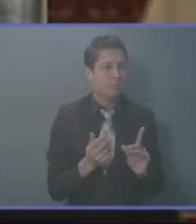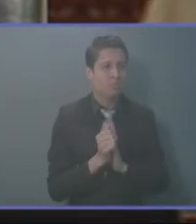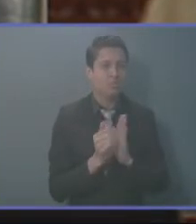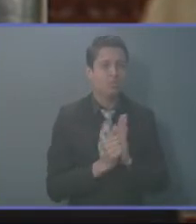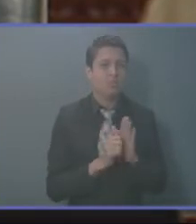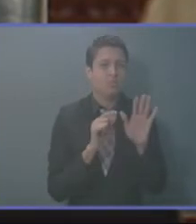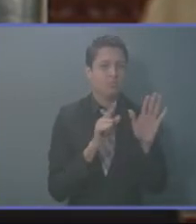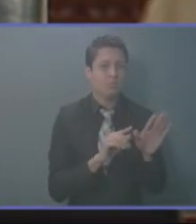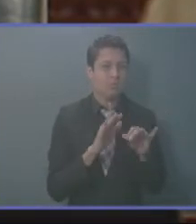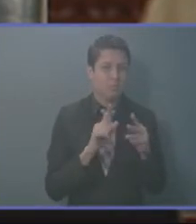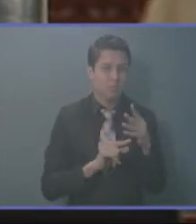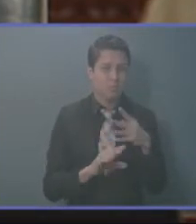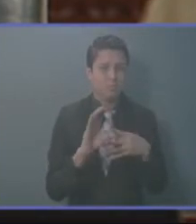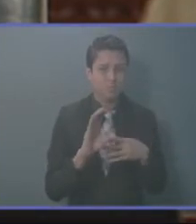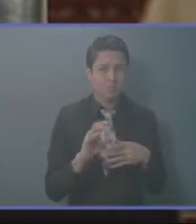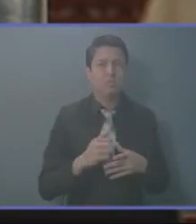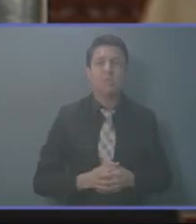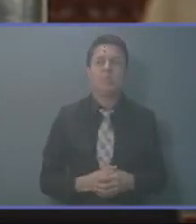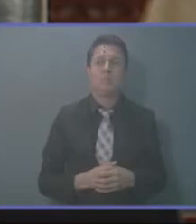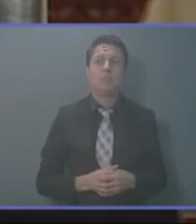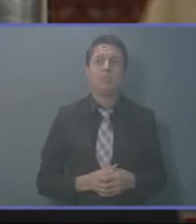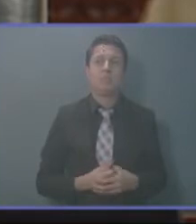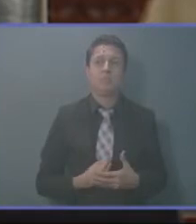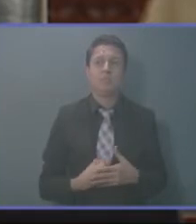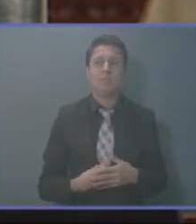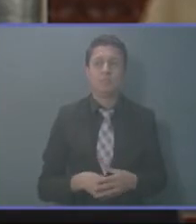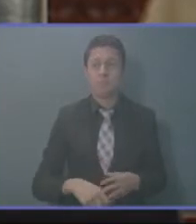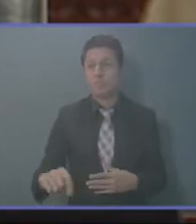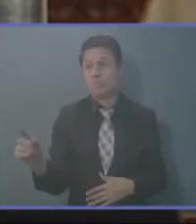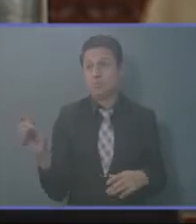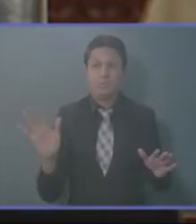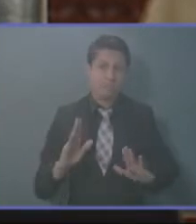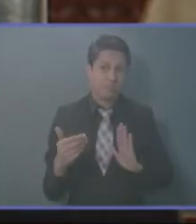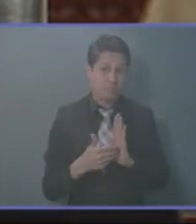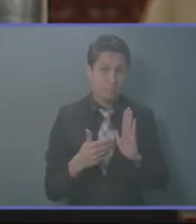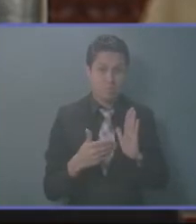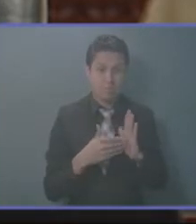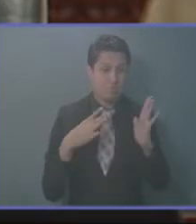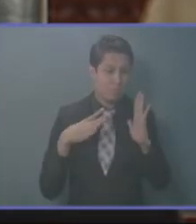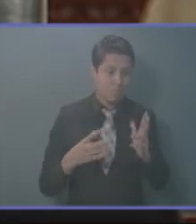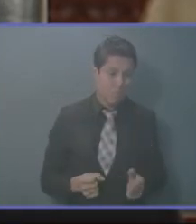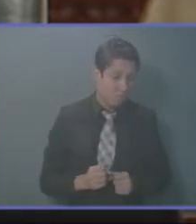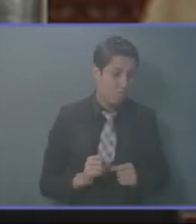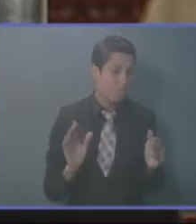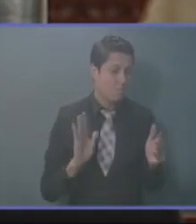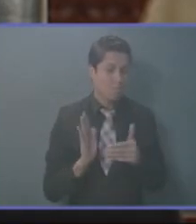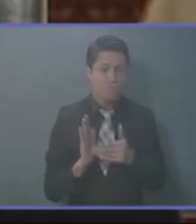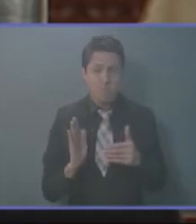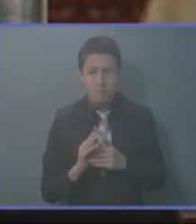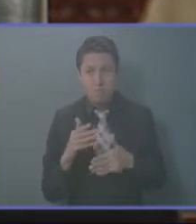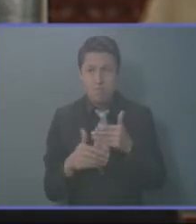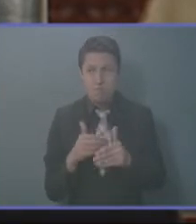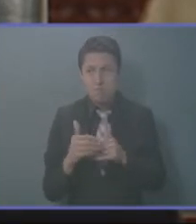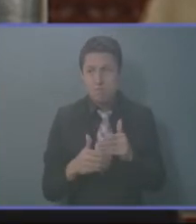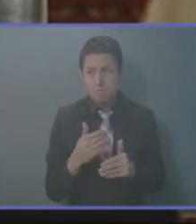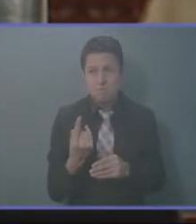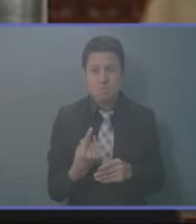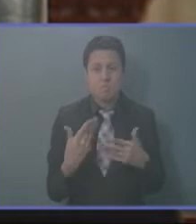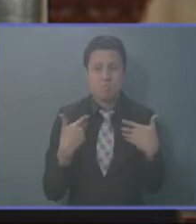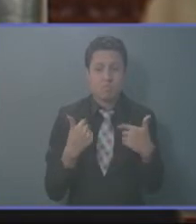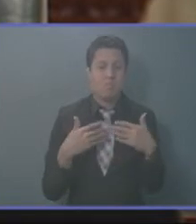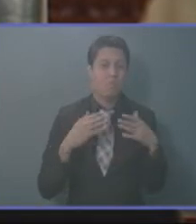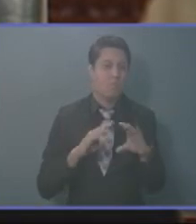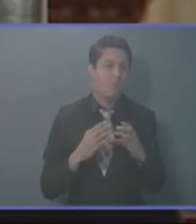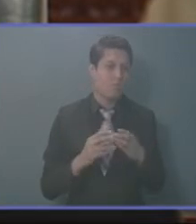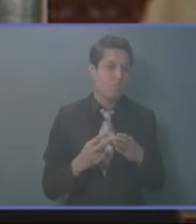artículo 65 de la Constitución y no ser un obstáculo para el desempeño de las funciones de dichos profesionales o constituir